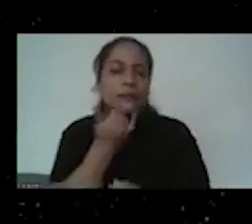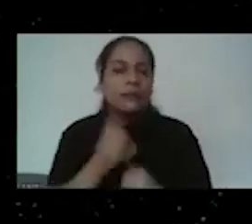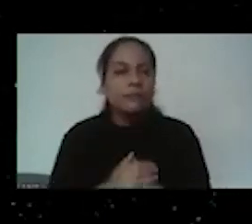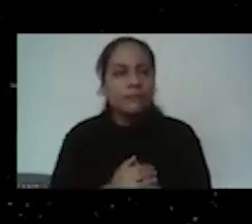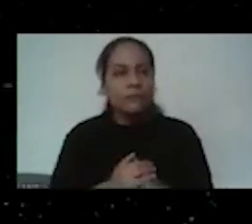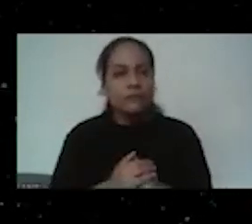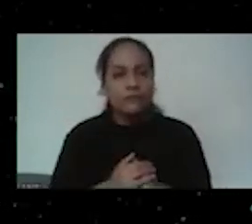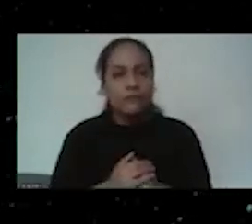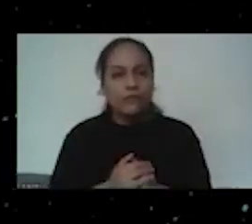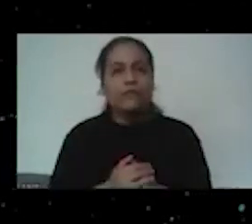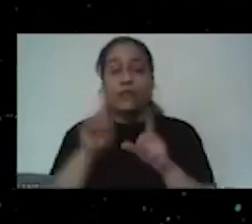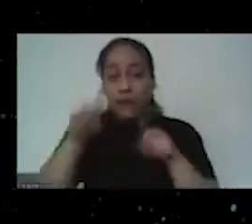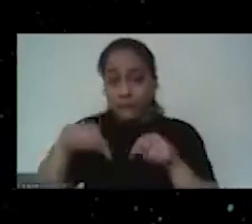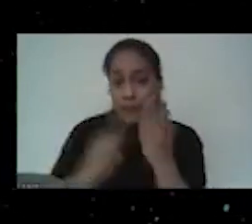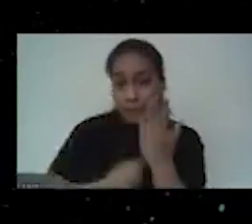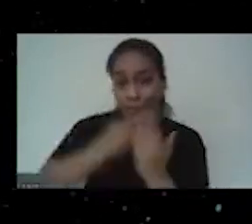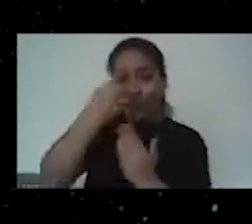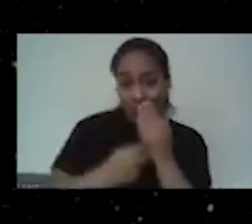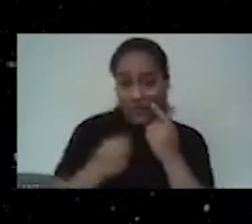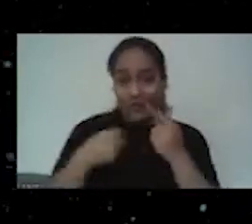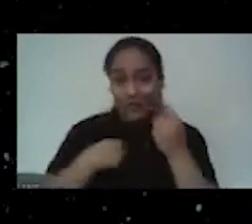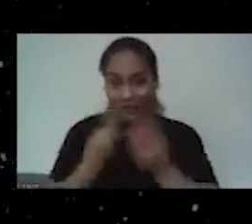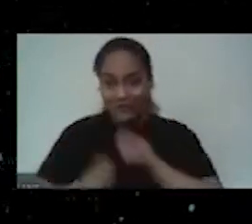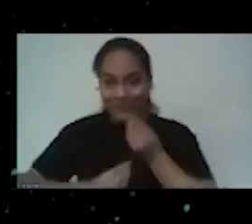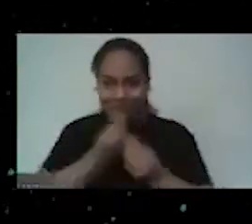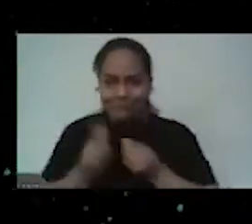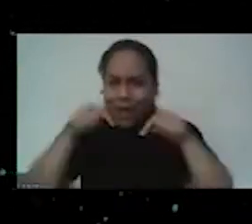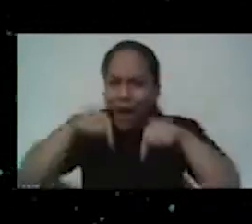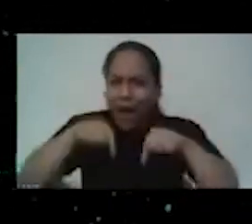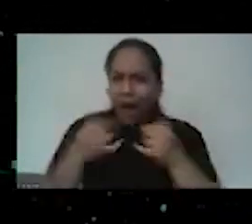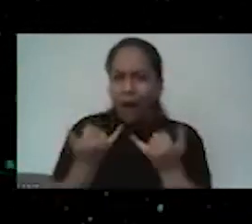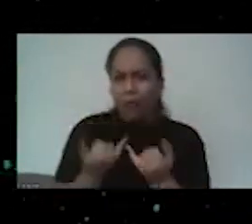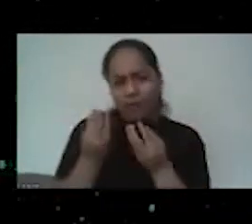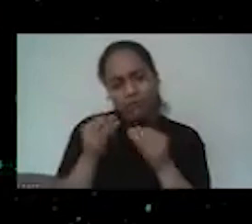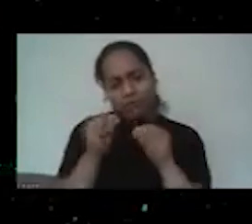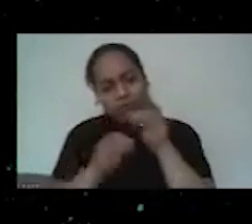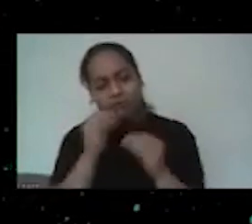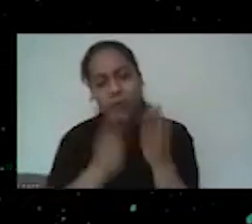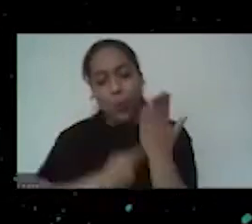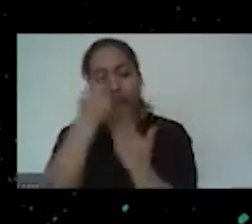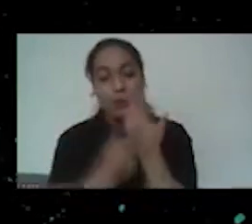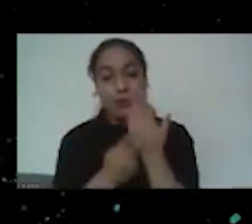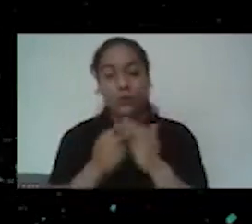y en el proyecto que estoy haciendo en particular en este momento, yo